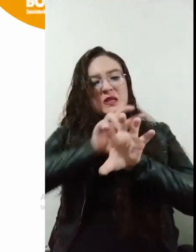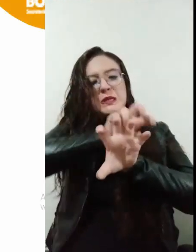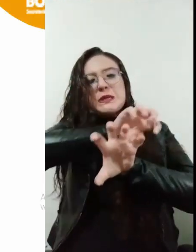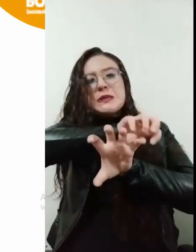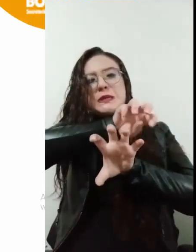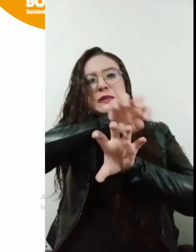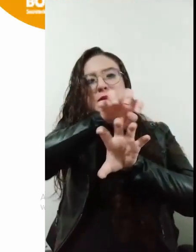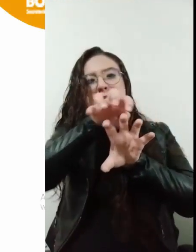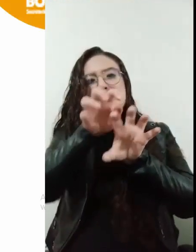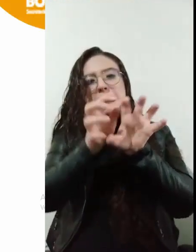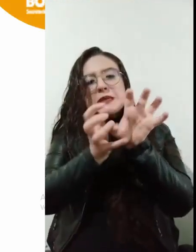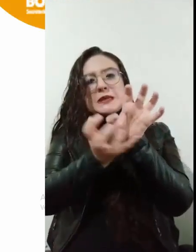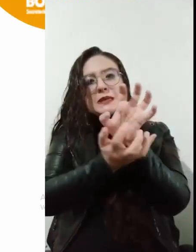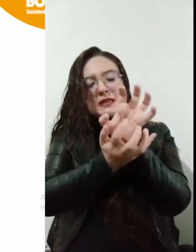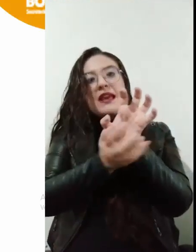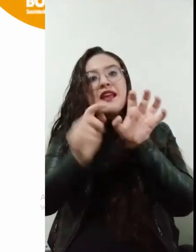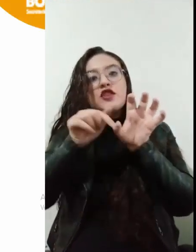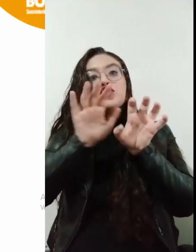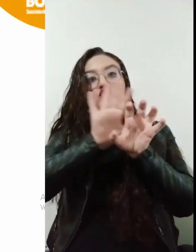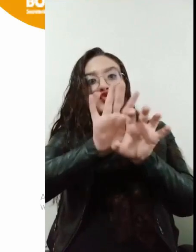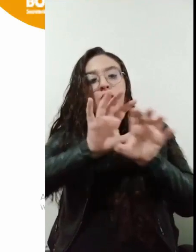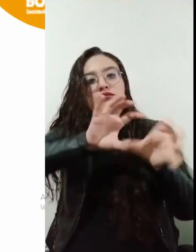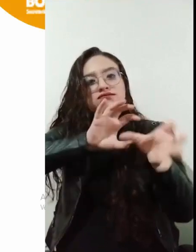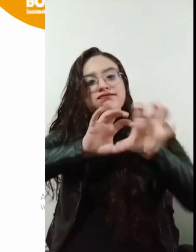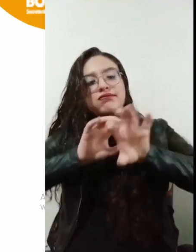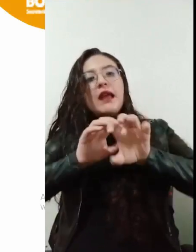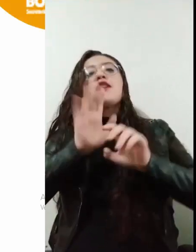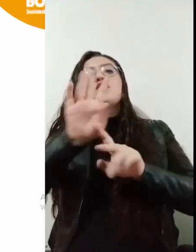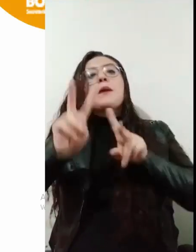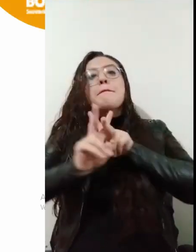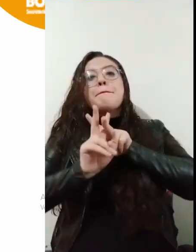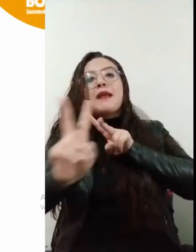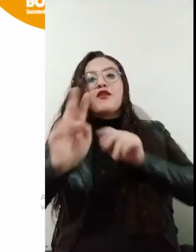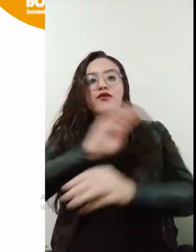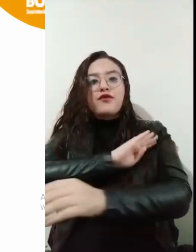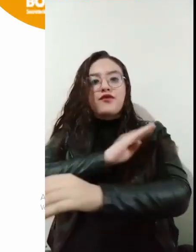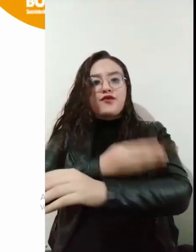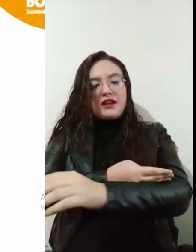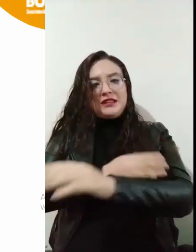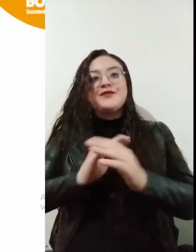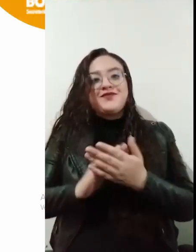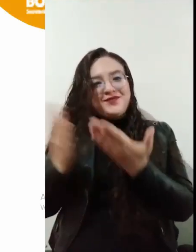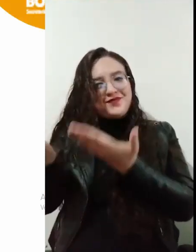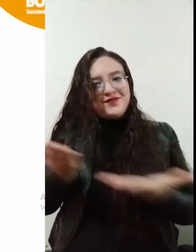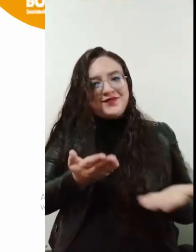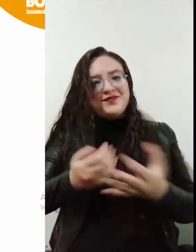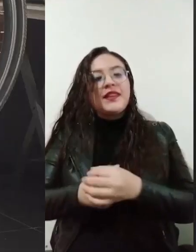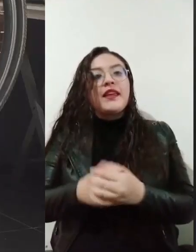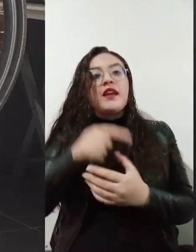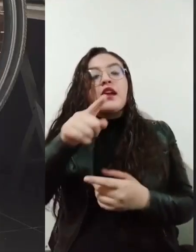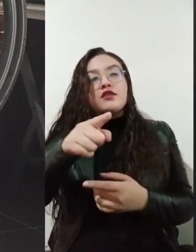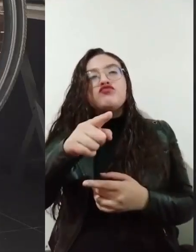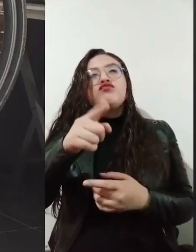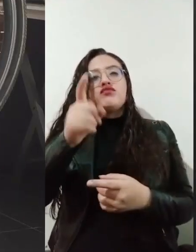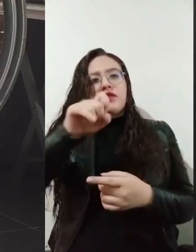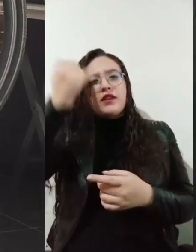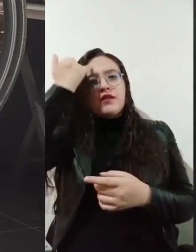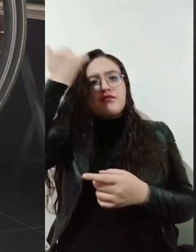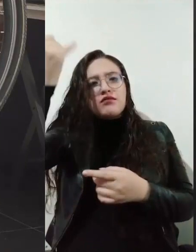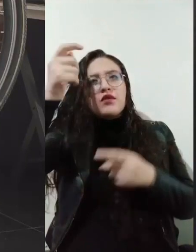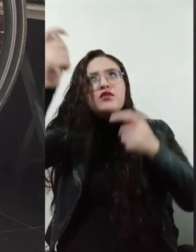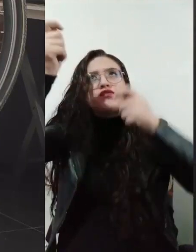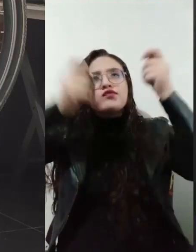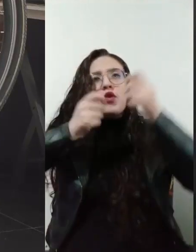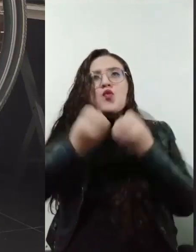la cual se titula Los dientes del piñón y la relación velocidad-fuerza. Bienvenidos. La idea